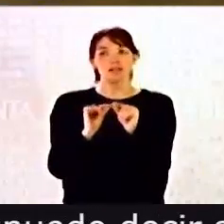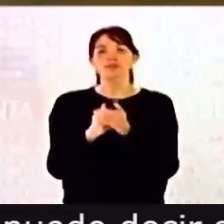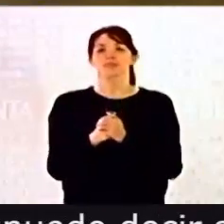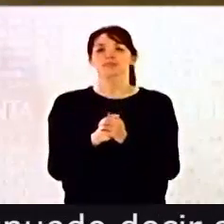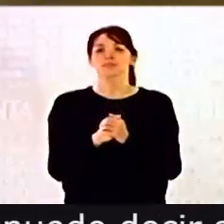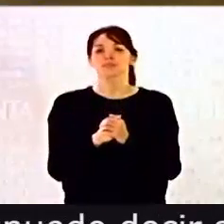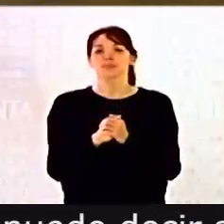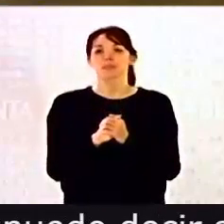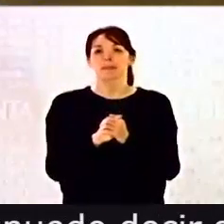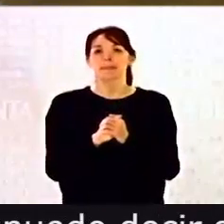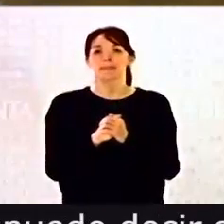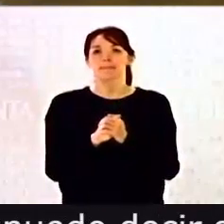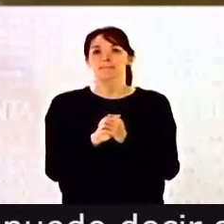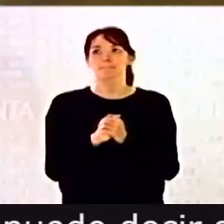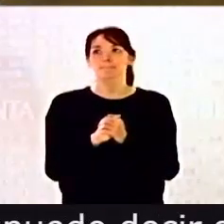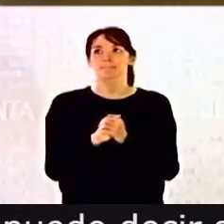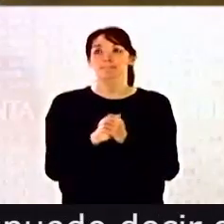por el